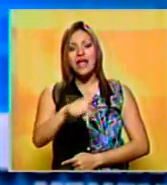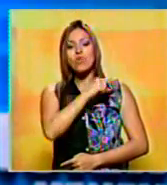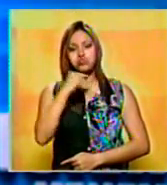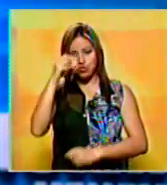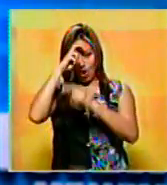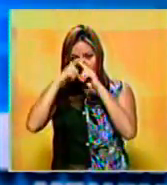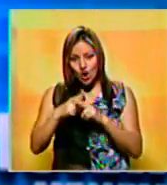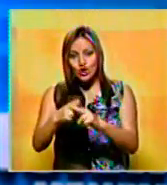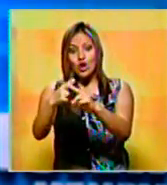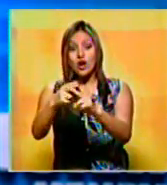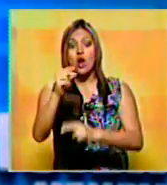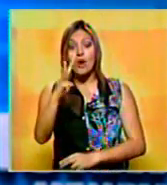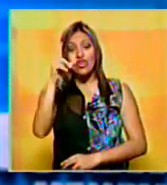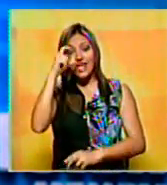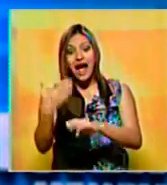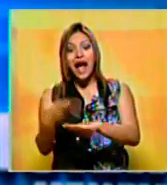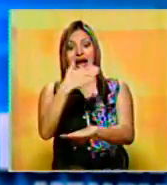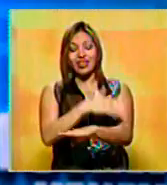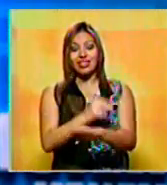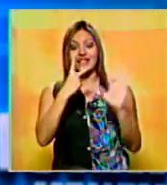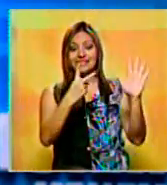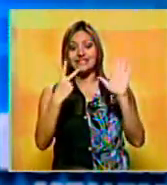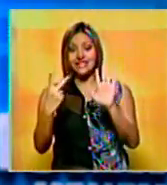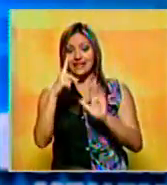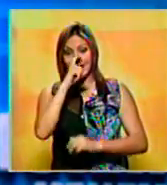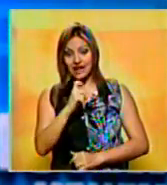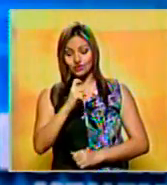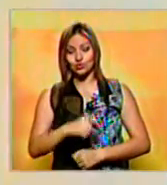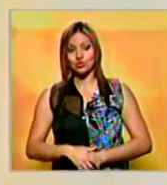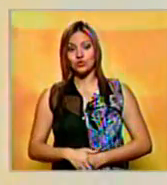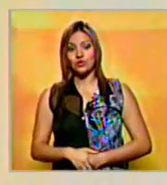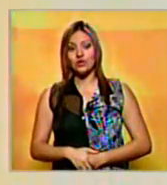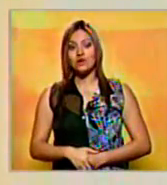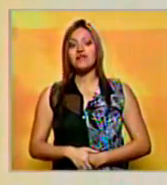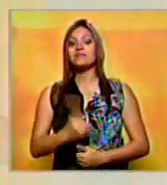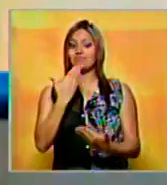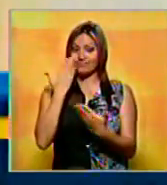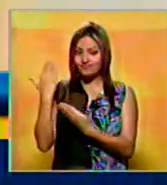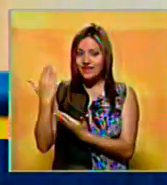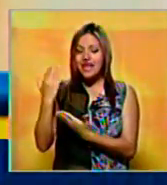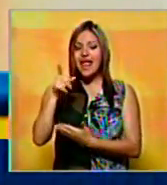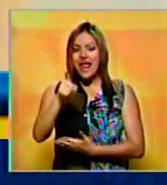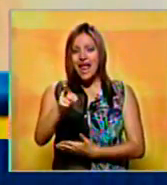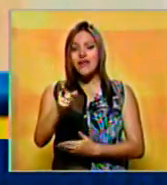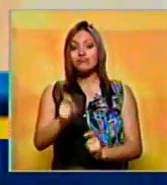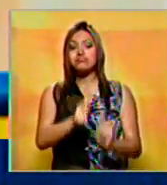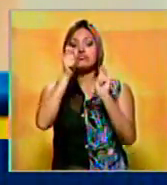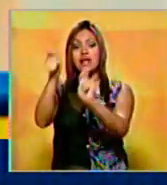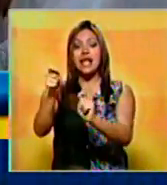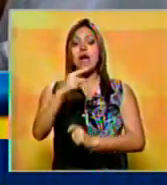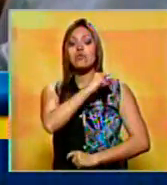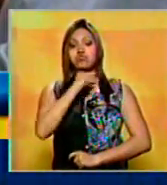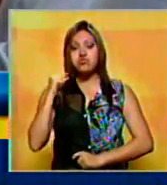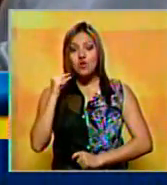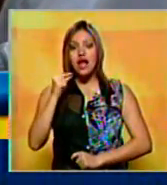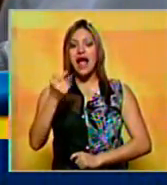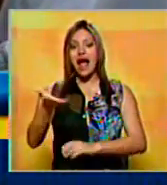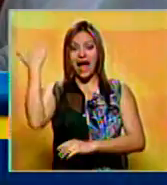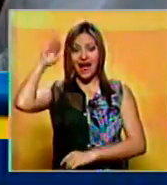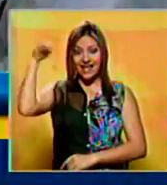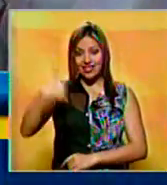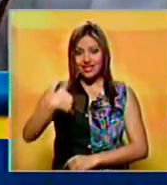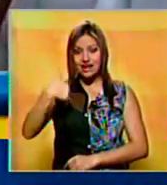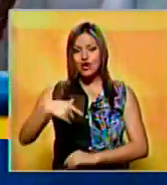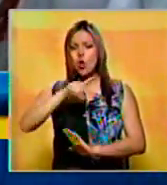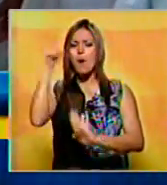jesuita, 4 días antes de cumplir 77 años de vida. Jorge Bergoglio fue ordenado sacerdote en Córdoba, Argentina,